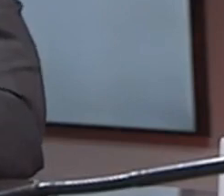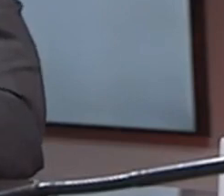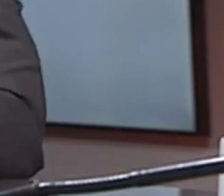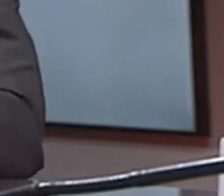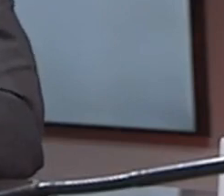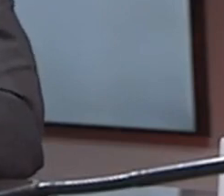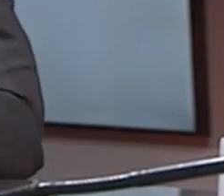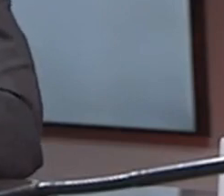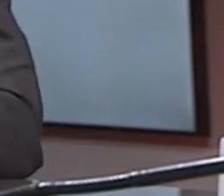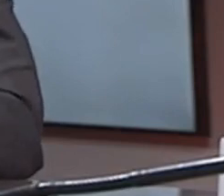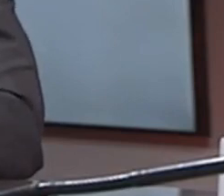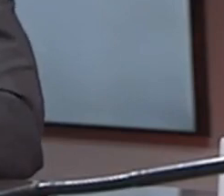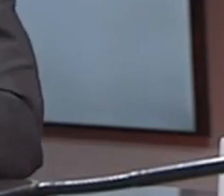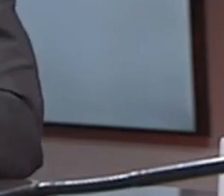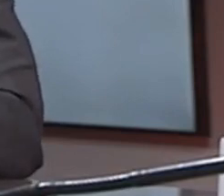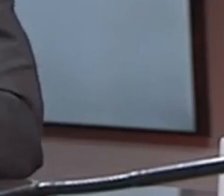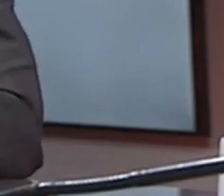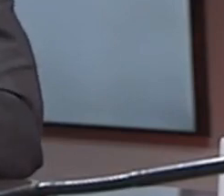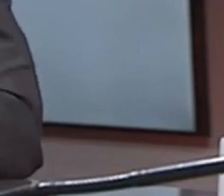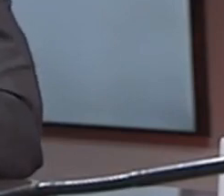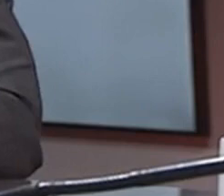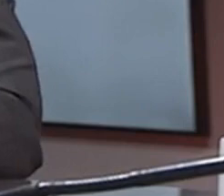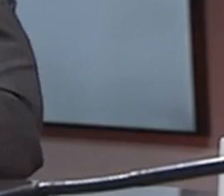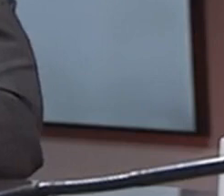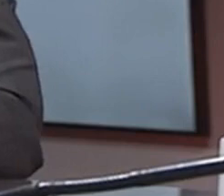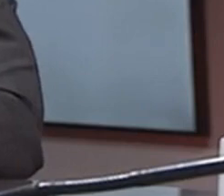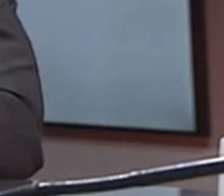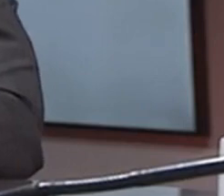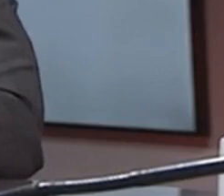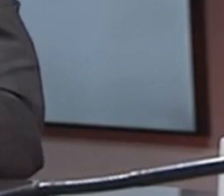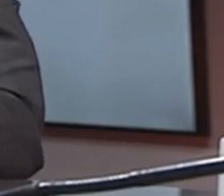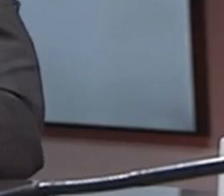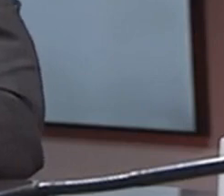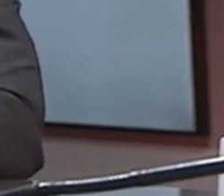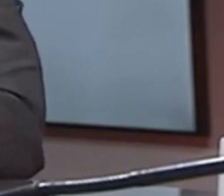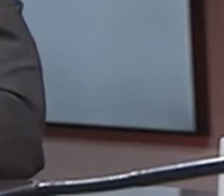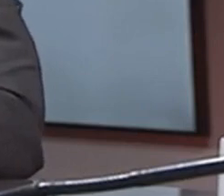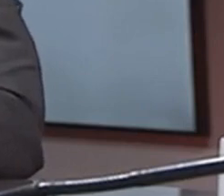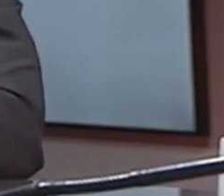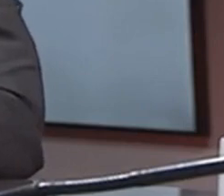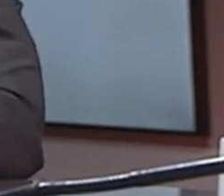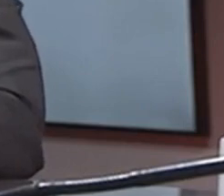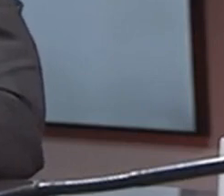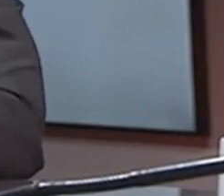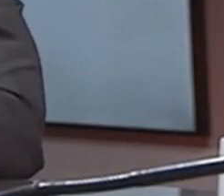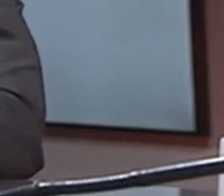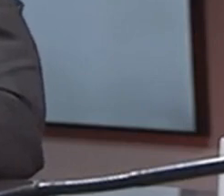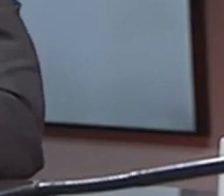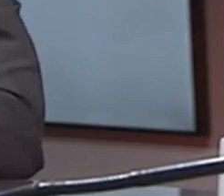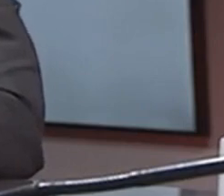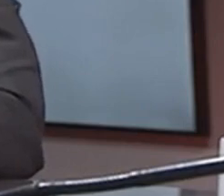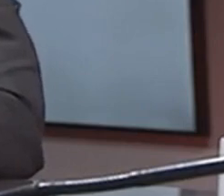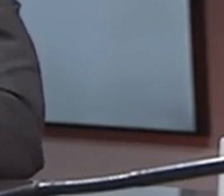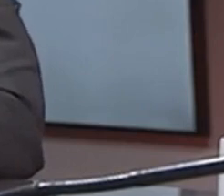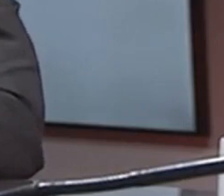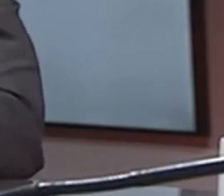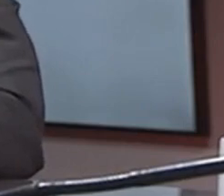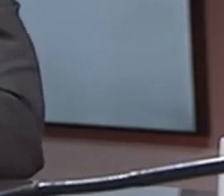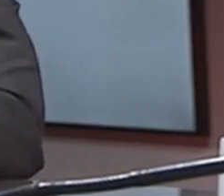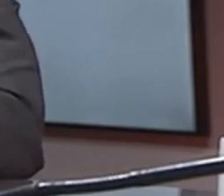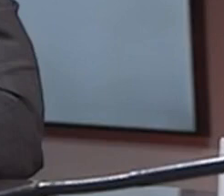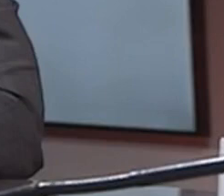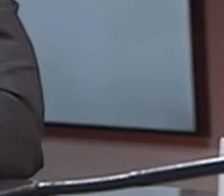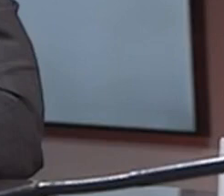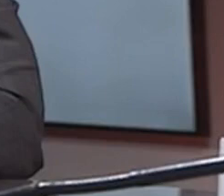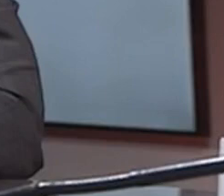cosas y regresas al Instituto Finley de Vacunas de hoy, con esos antecedentes, evidentemente,